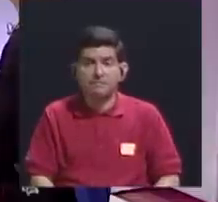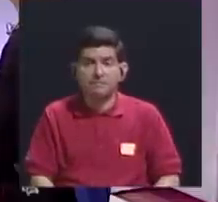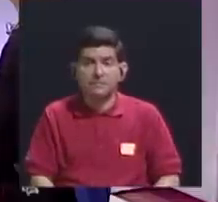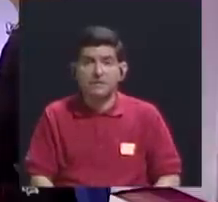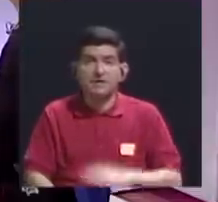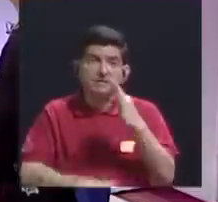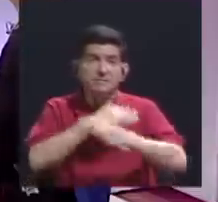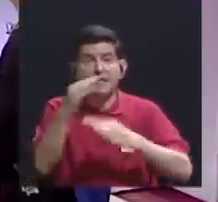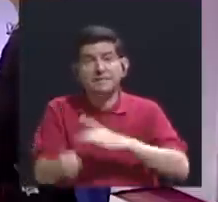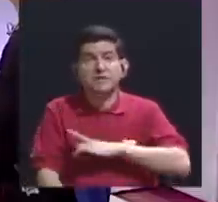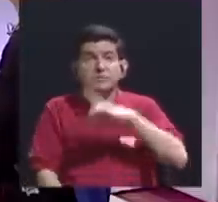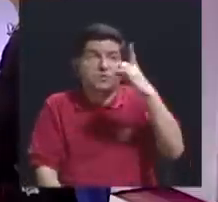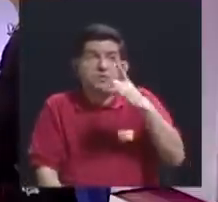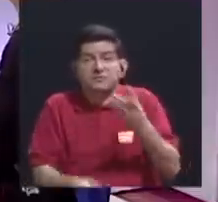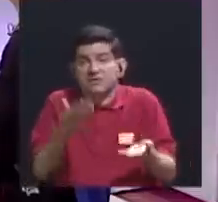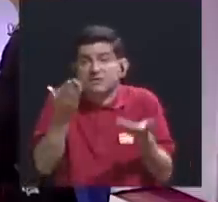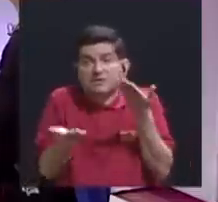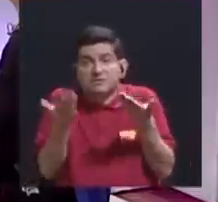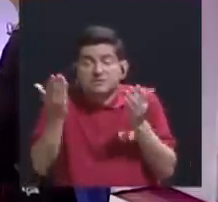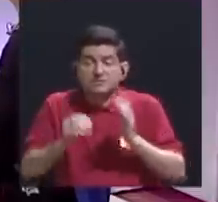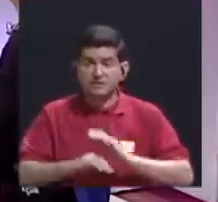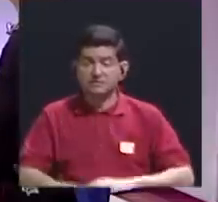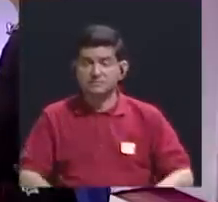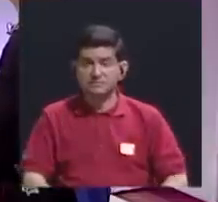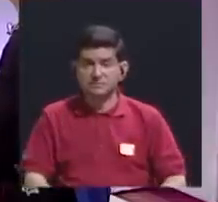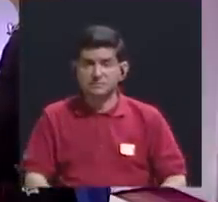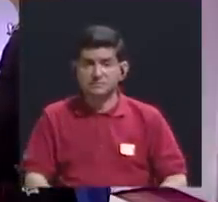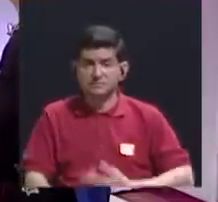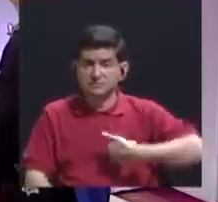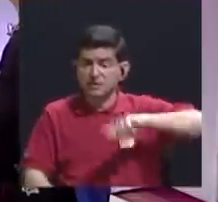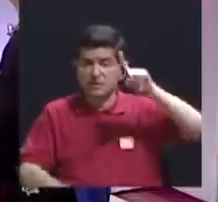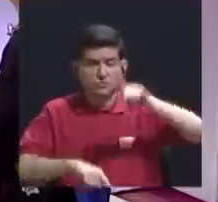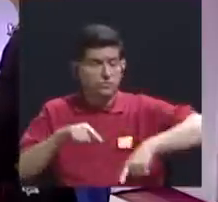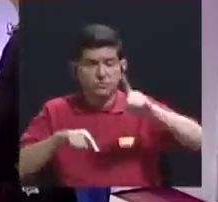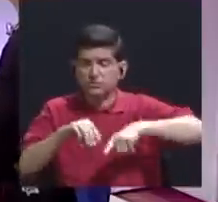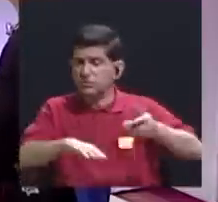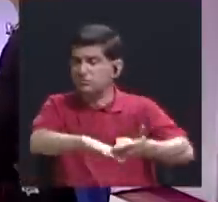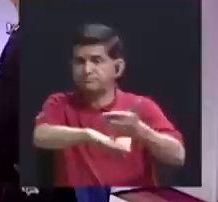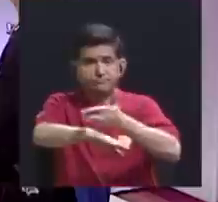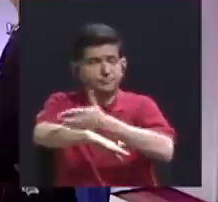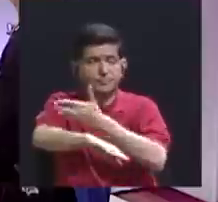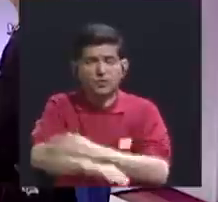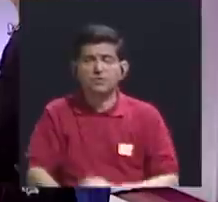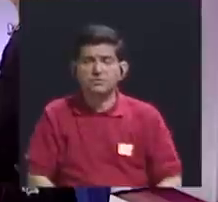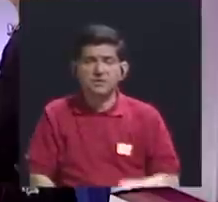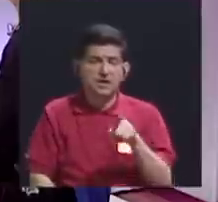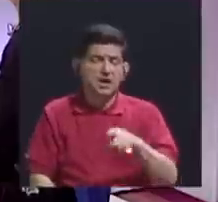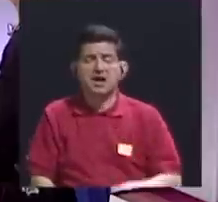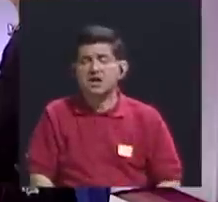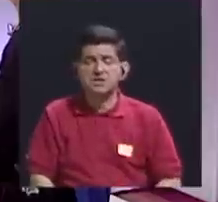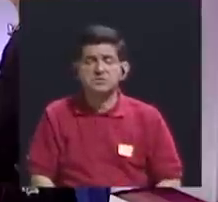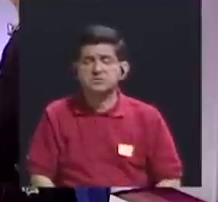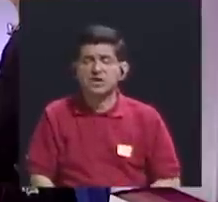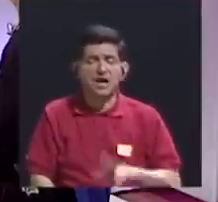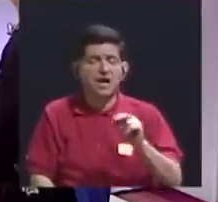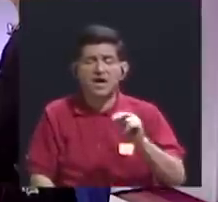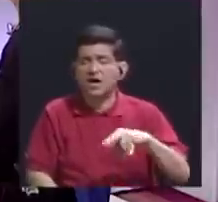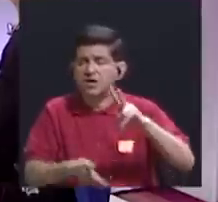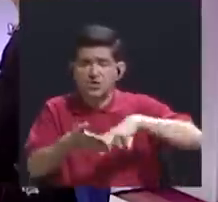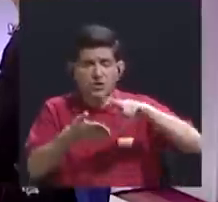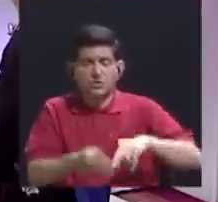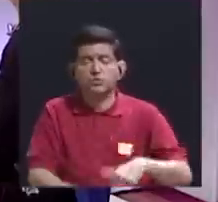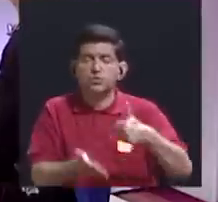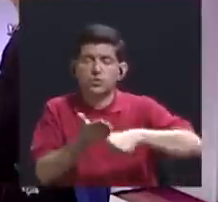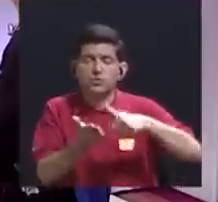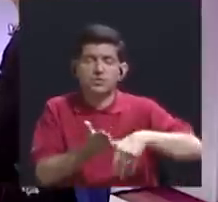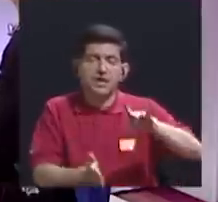vivienda será y no y lo hemos podido avanzar efectivamente se dispensaron de lectura hubo que votar las